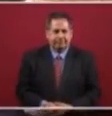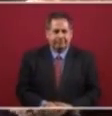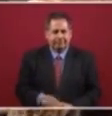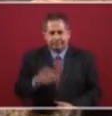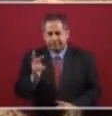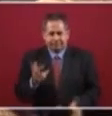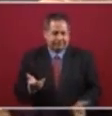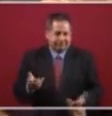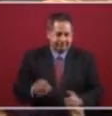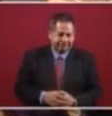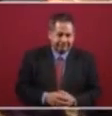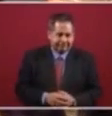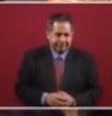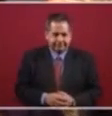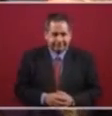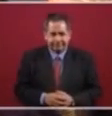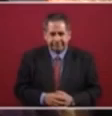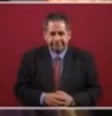Pero qué